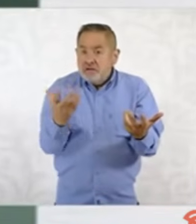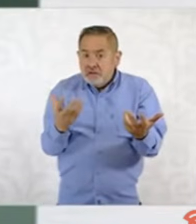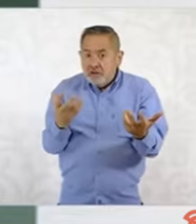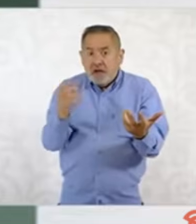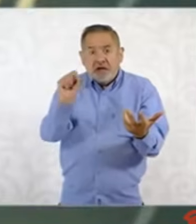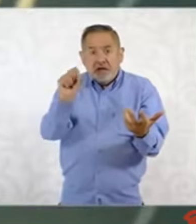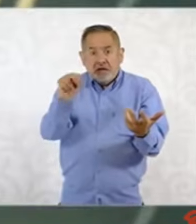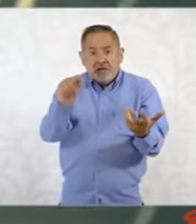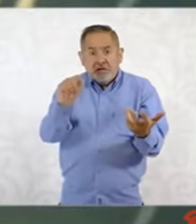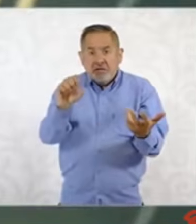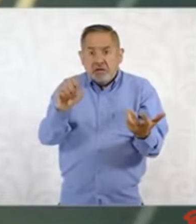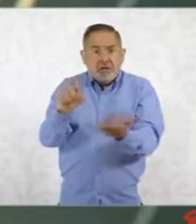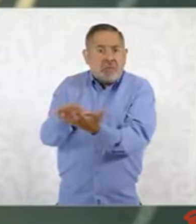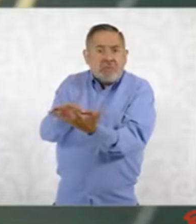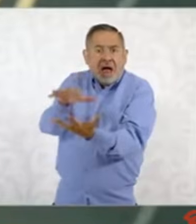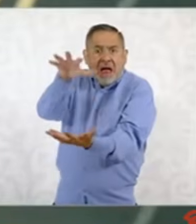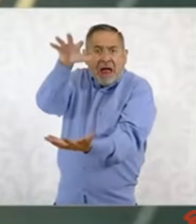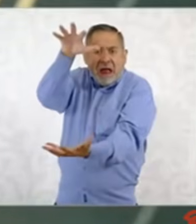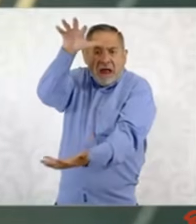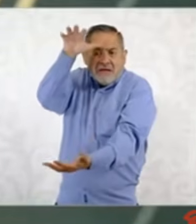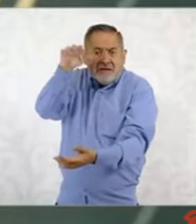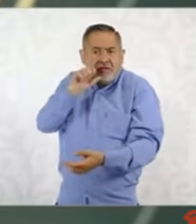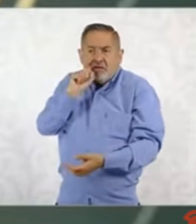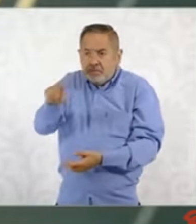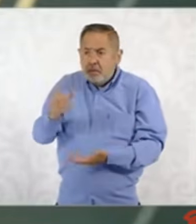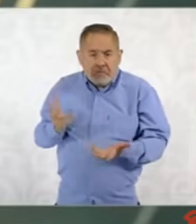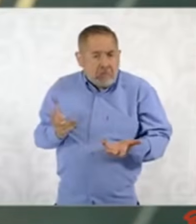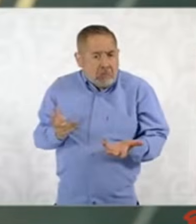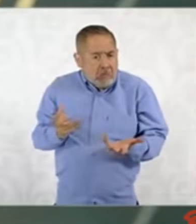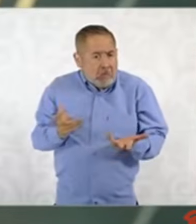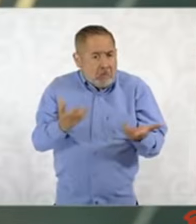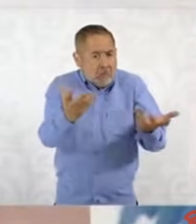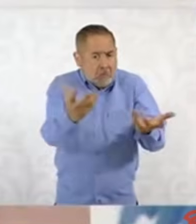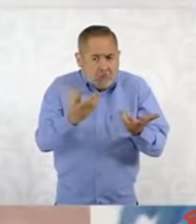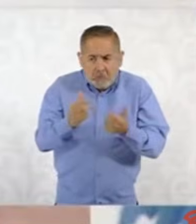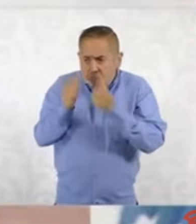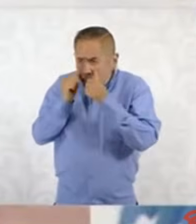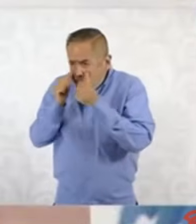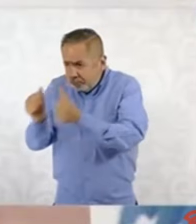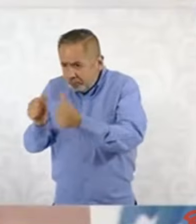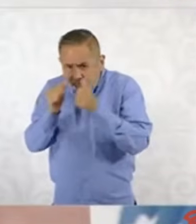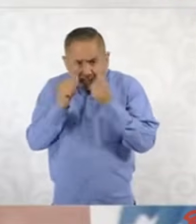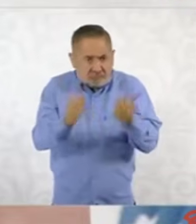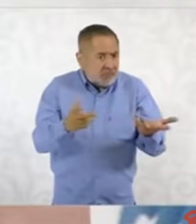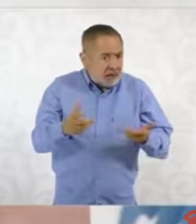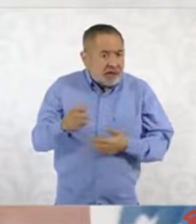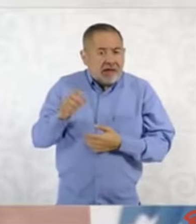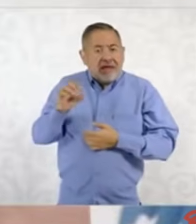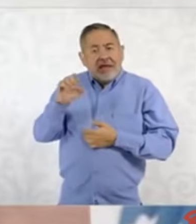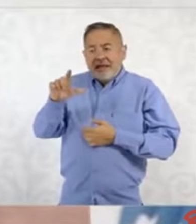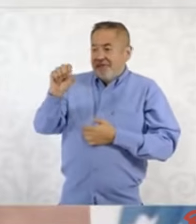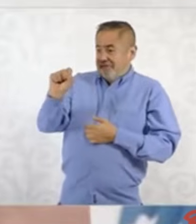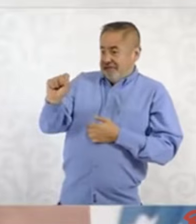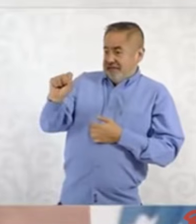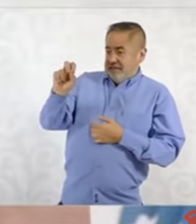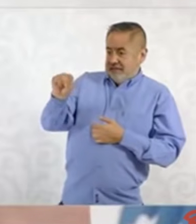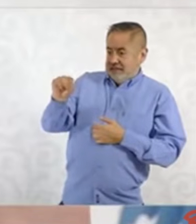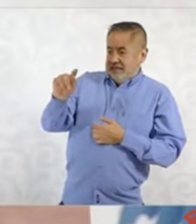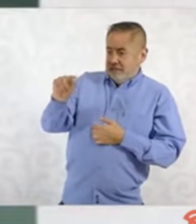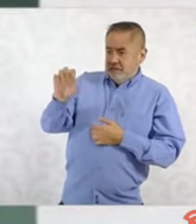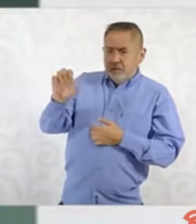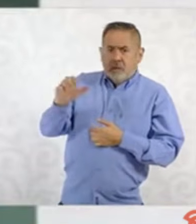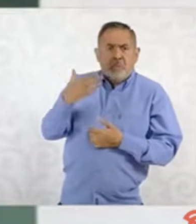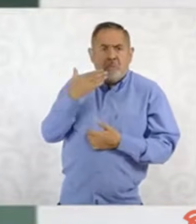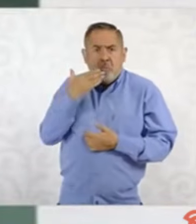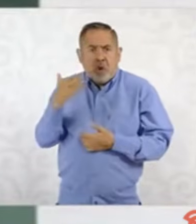mayor número de secciones es el CENTE, el Sindicato Nacional, con quien tenemos una